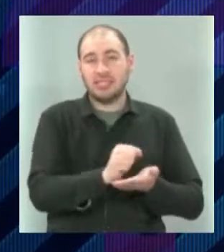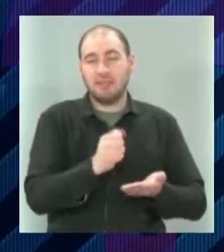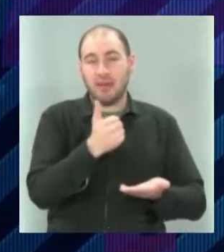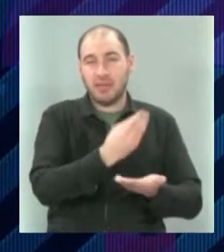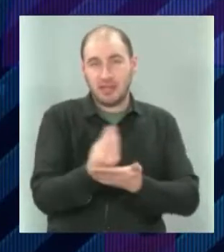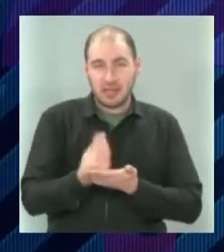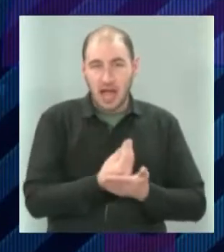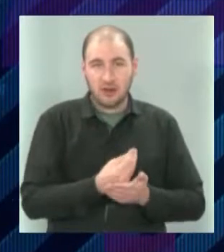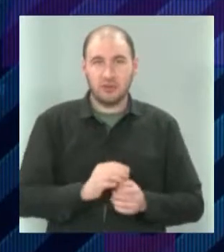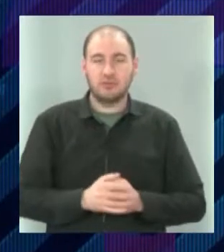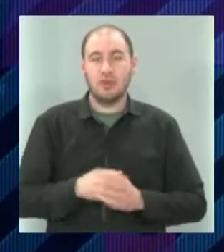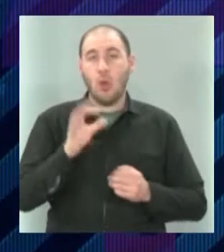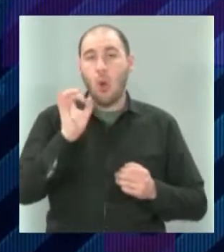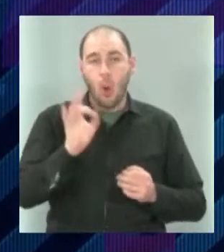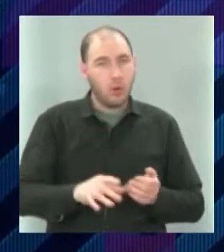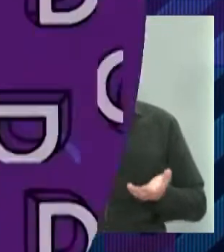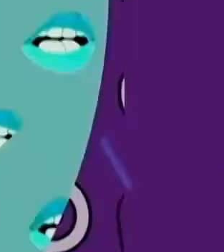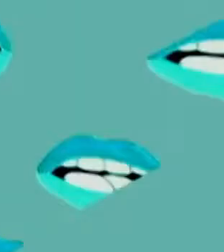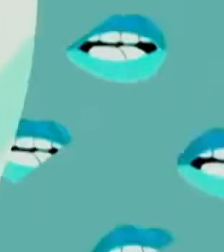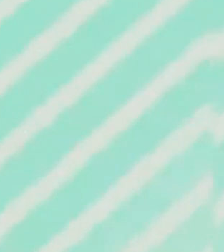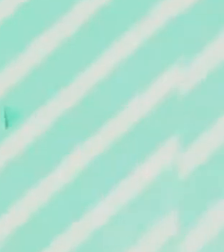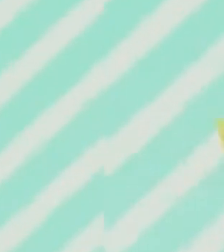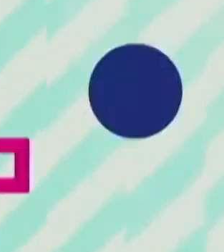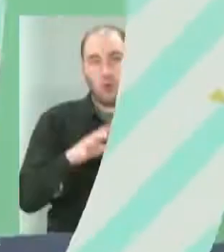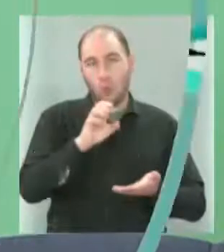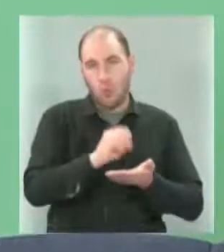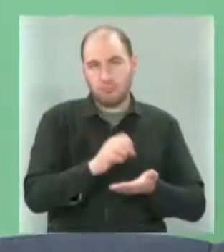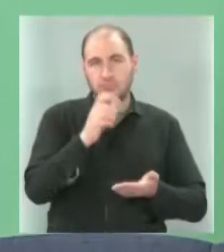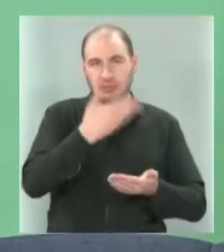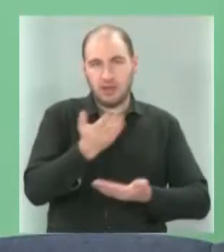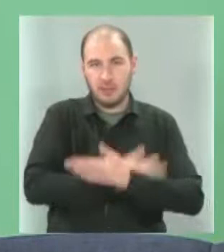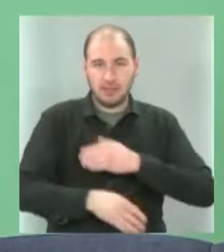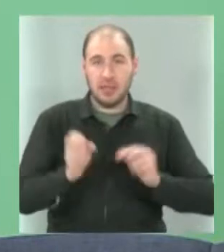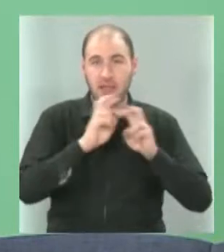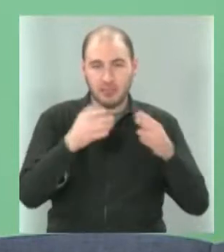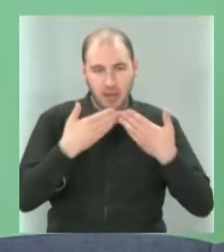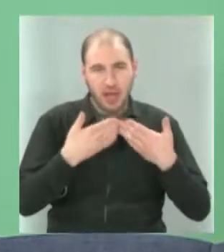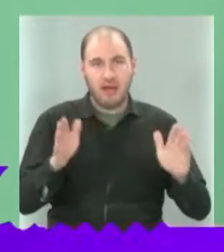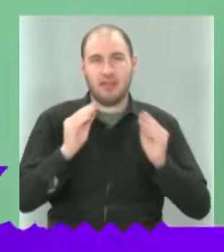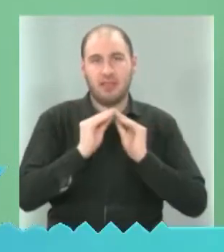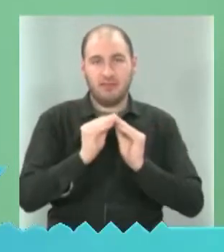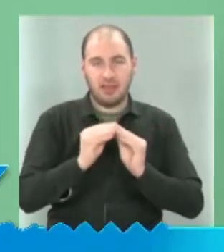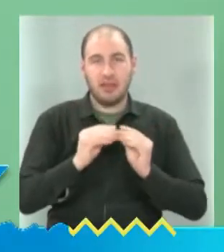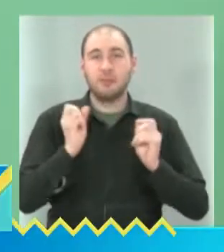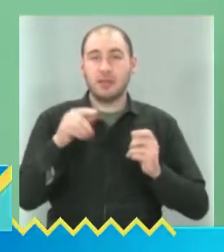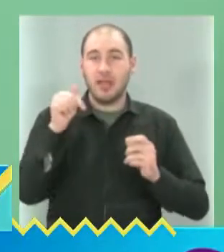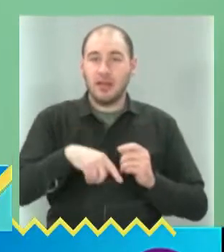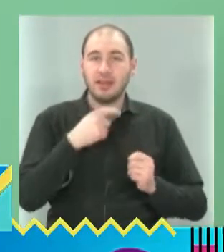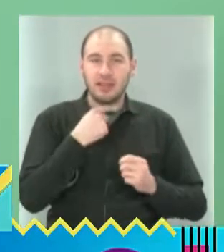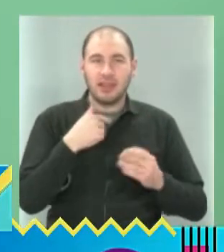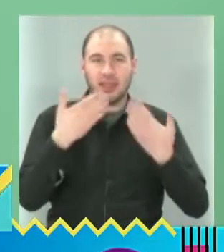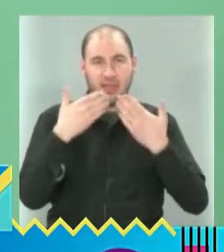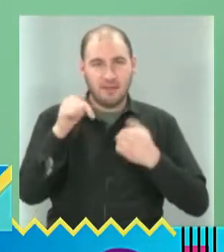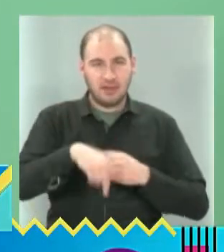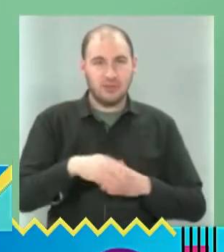de trabajo a ser exclusivamente ocupados por ellas. Bueno, con este tema de alguna forma abrimos un poco el debate, porque es lo que queremos tratar en el